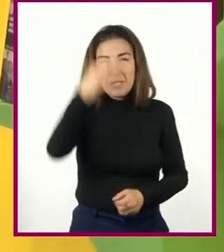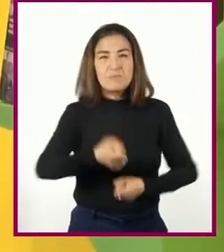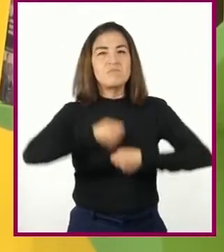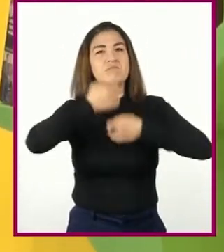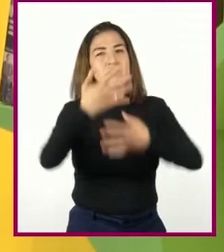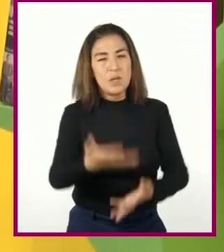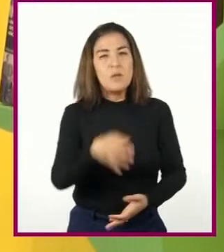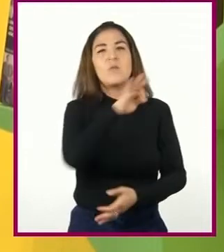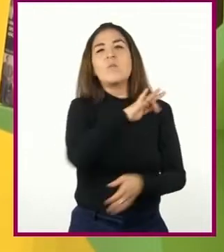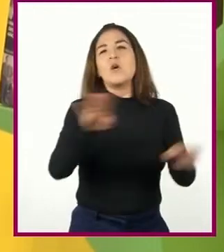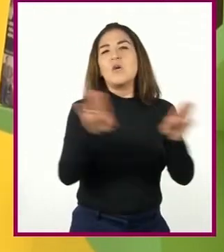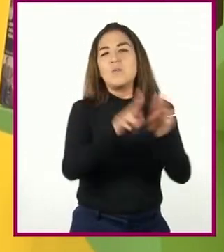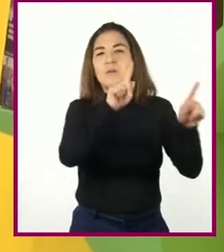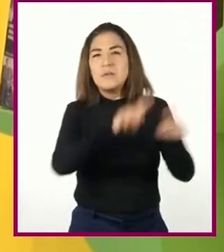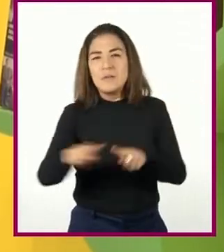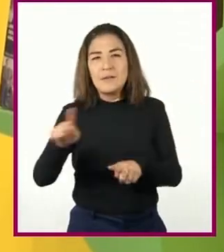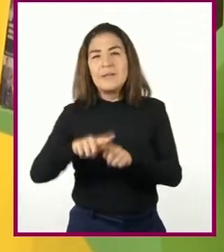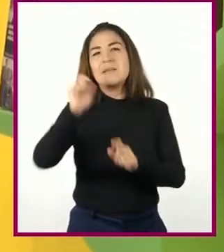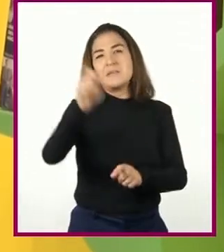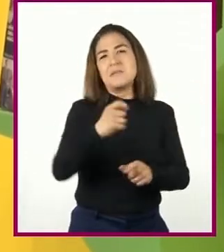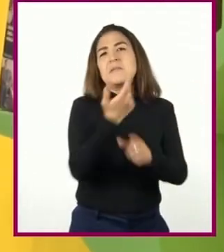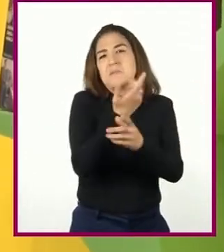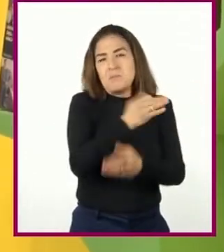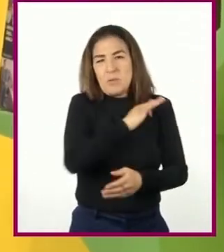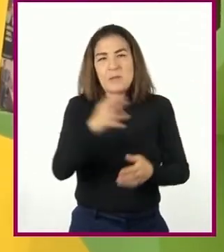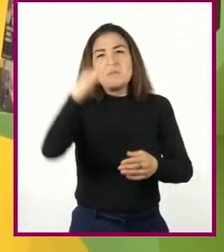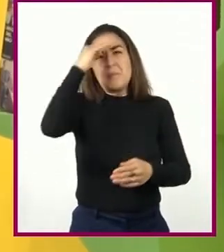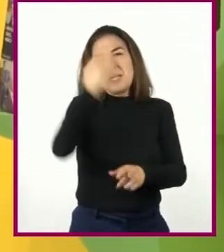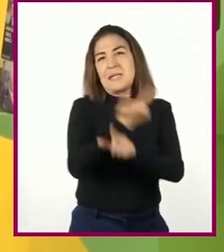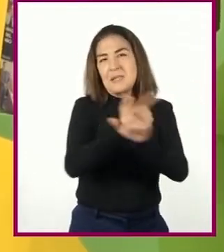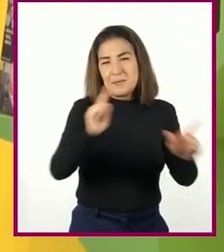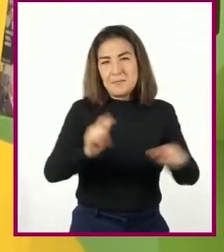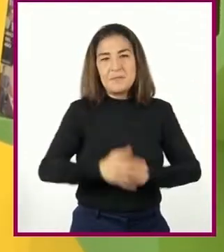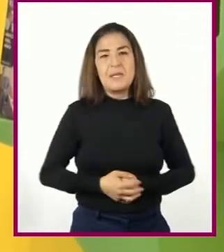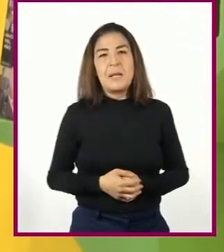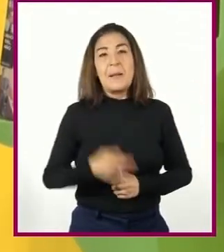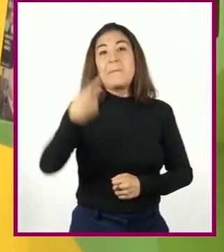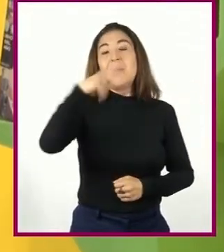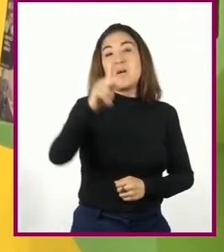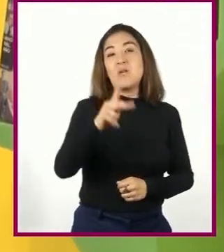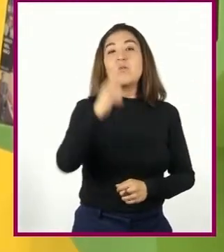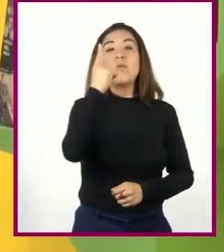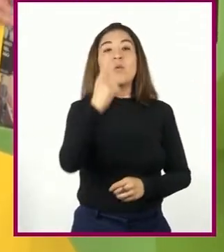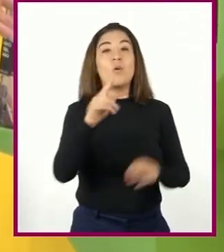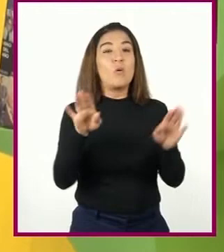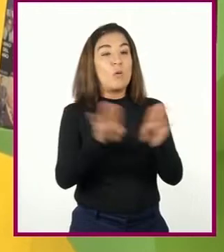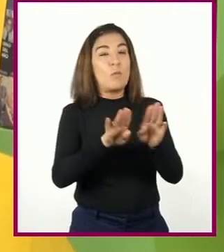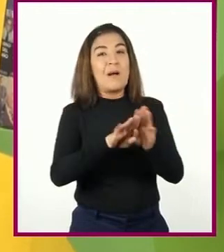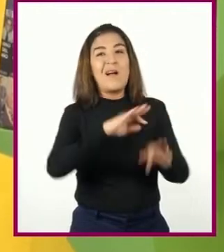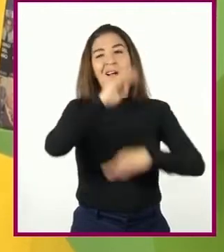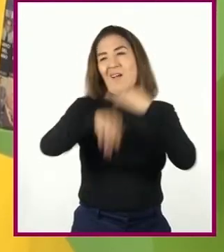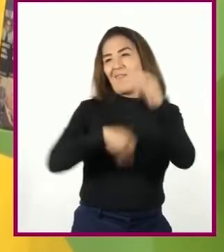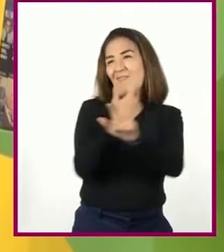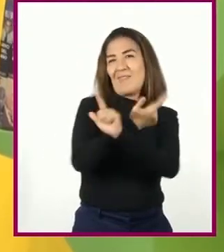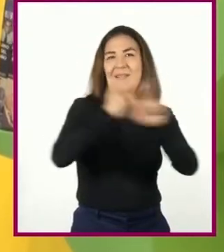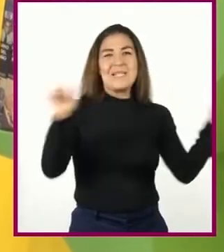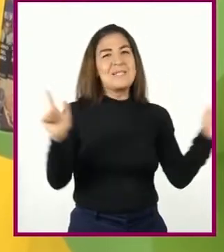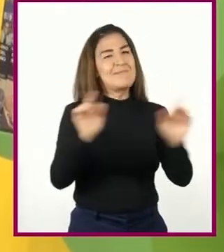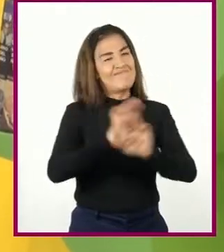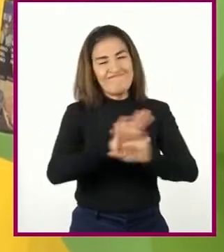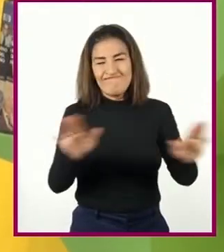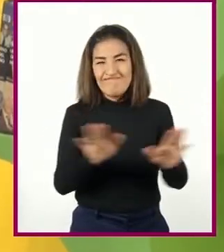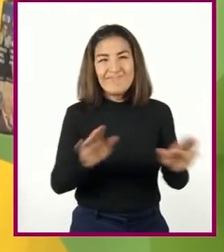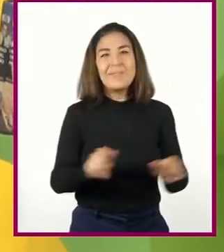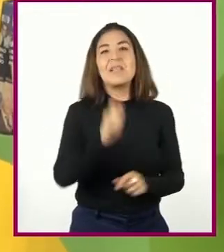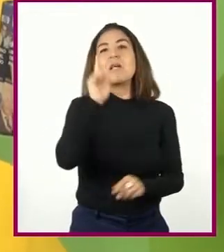y de poder actuar de manera libre. Tampoco significa que se pueda hacer todo lo que se quiera, simplemente